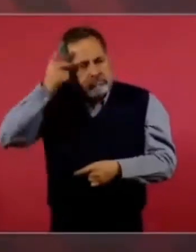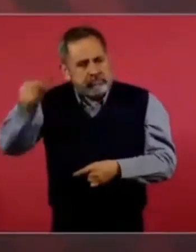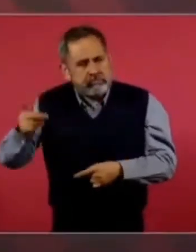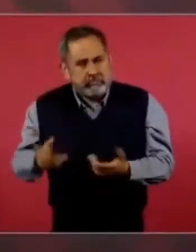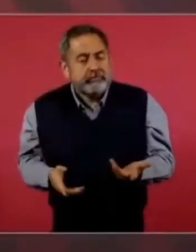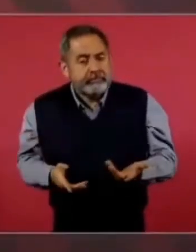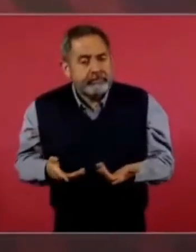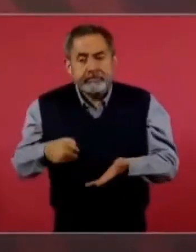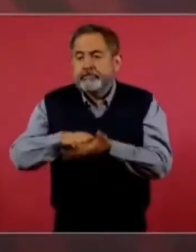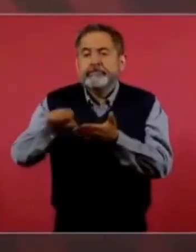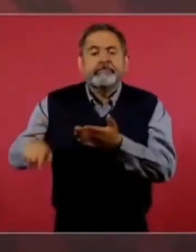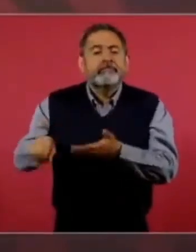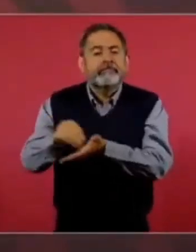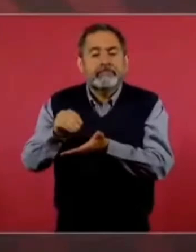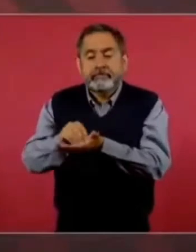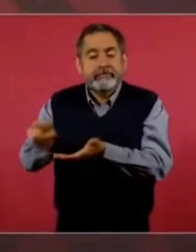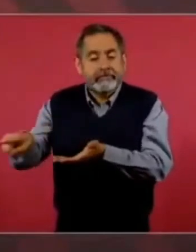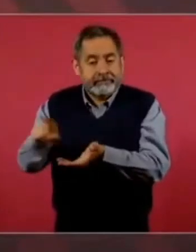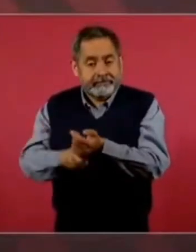100,000